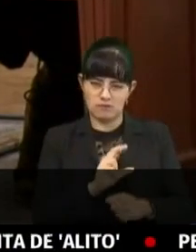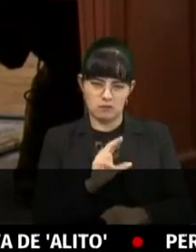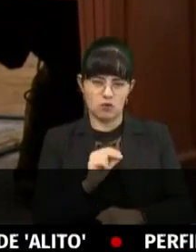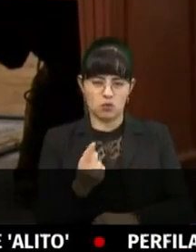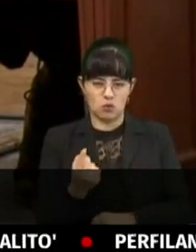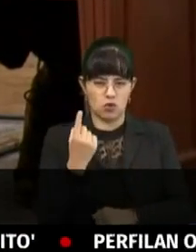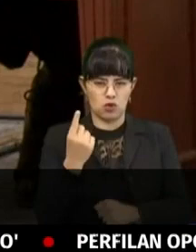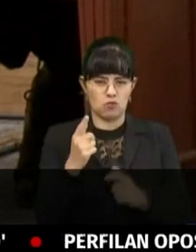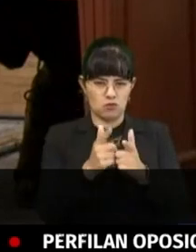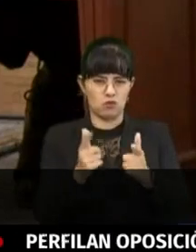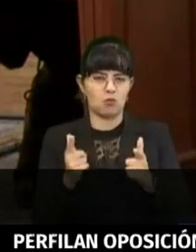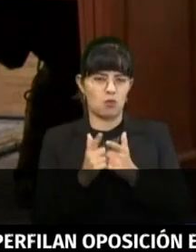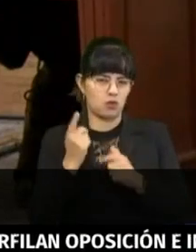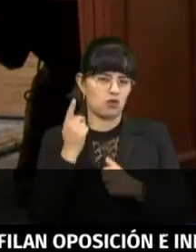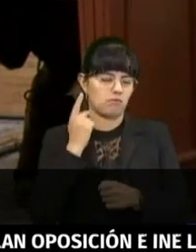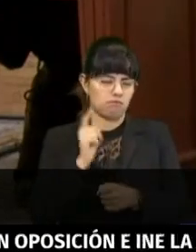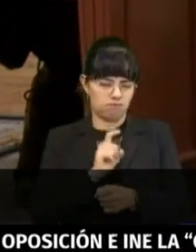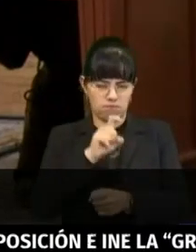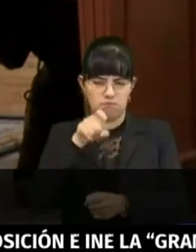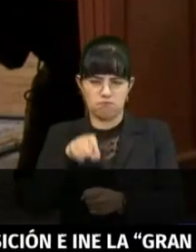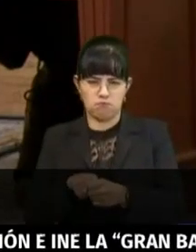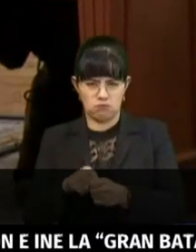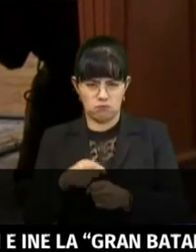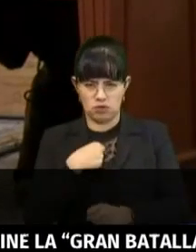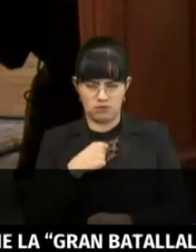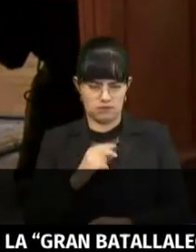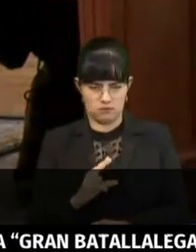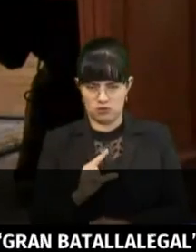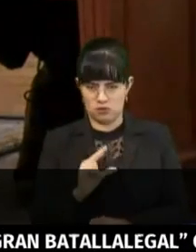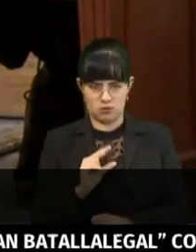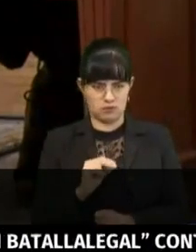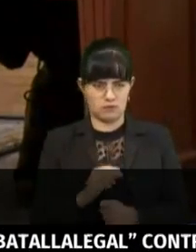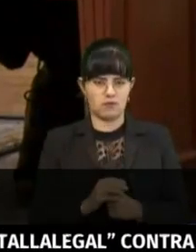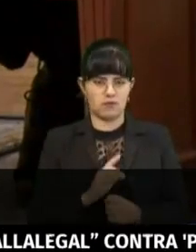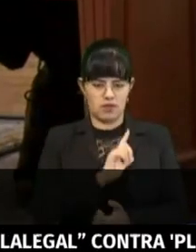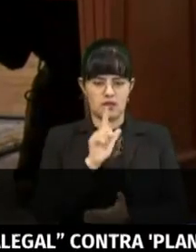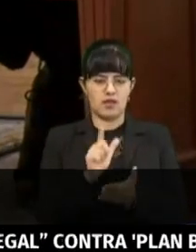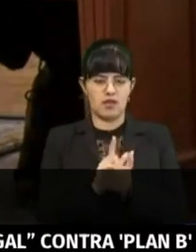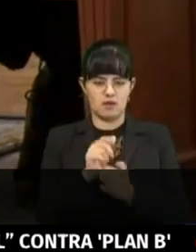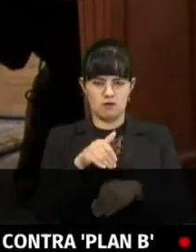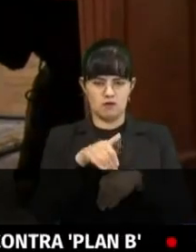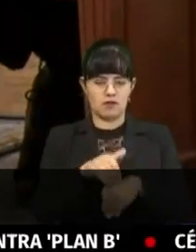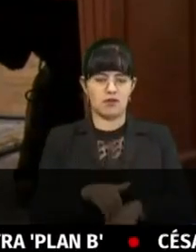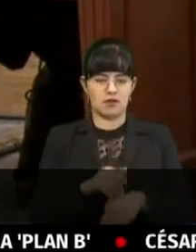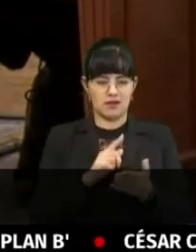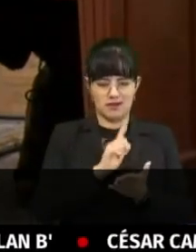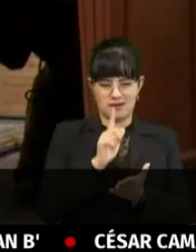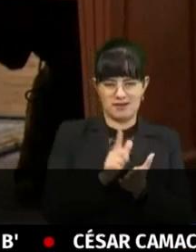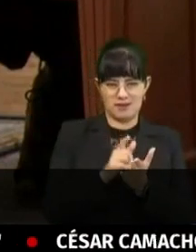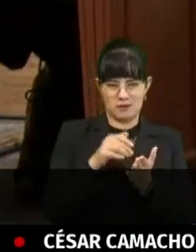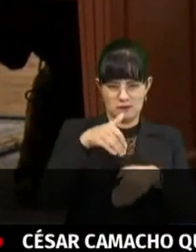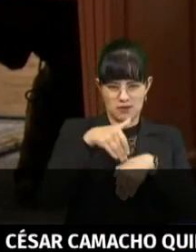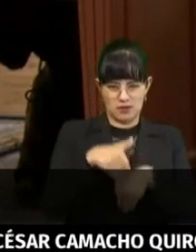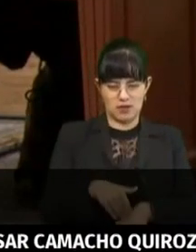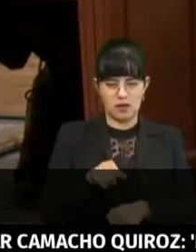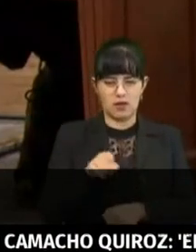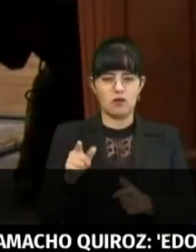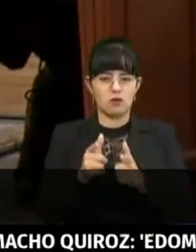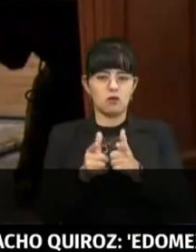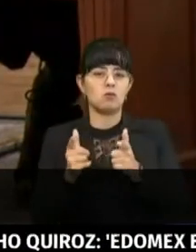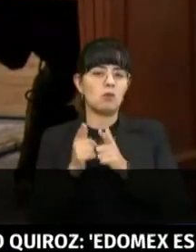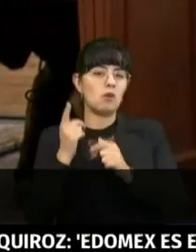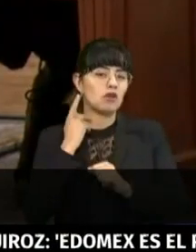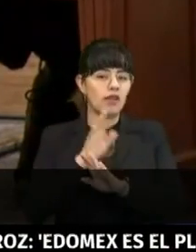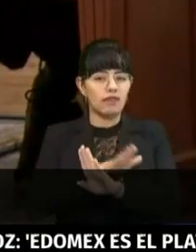sea inconstitucional, se tiene que cumplir y que bueno, eso es una buena noticia porque eso abre la puerta a las impugnaciones que